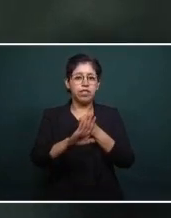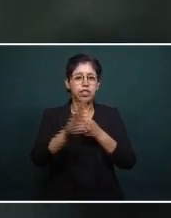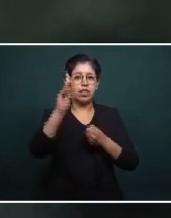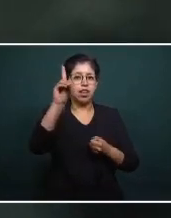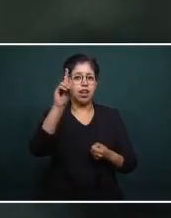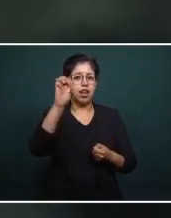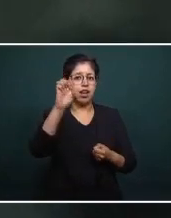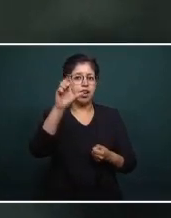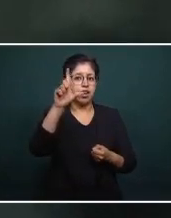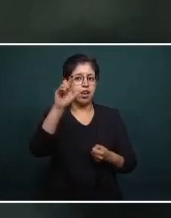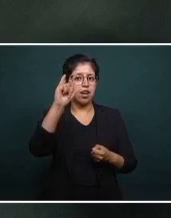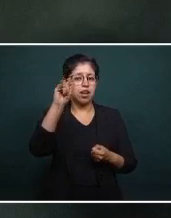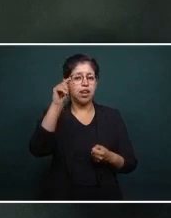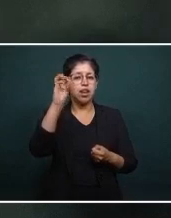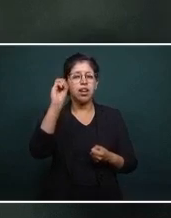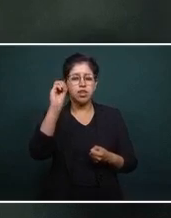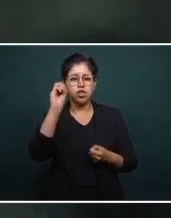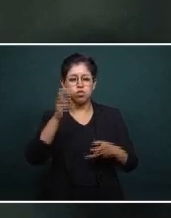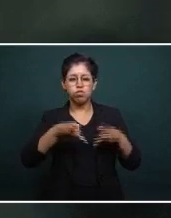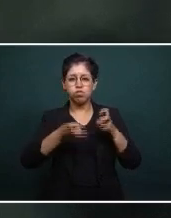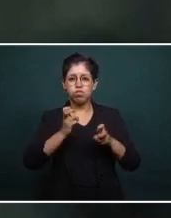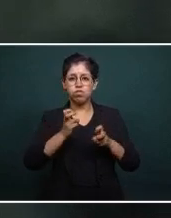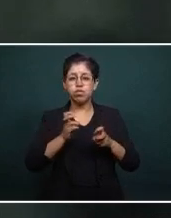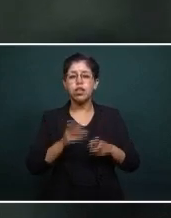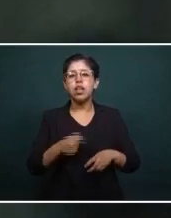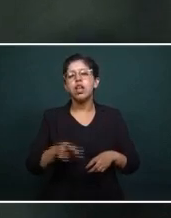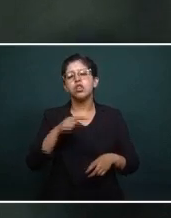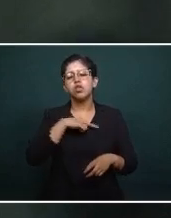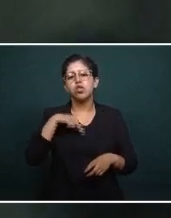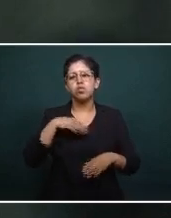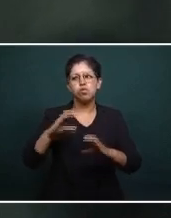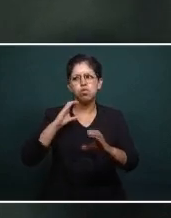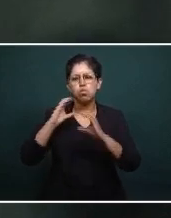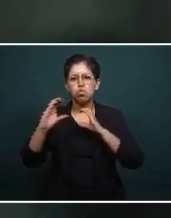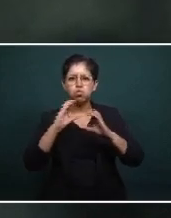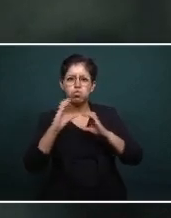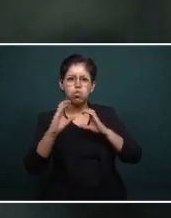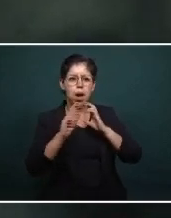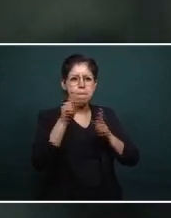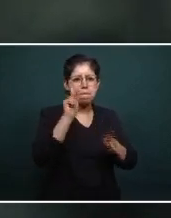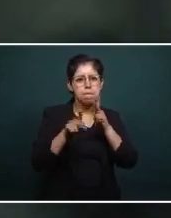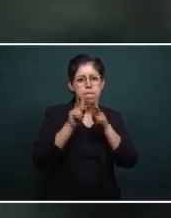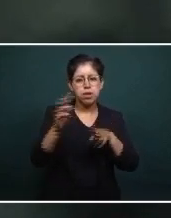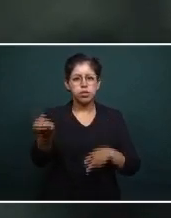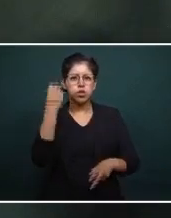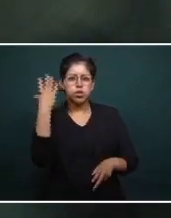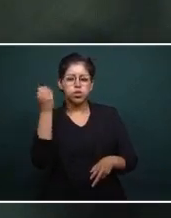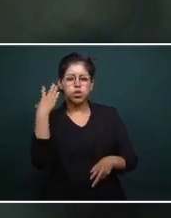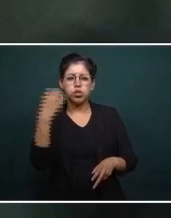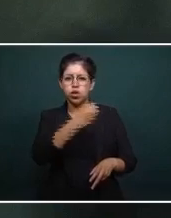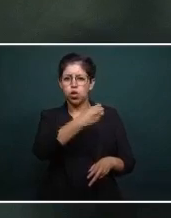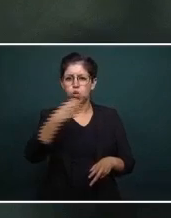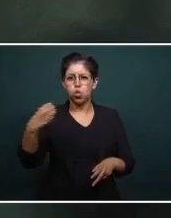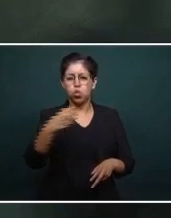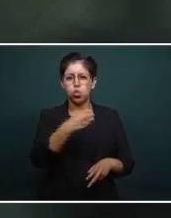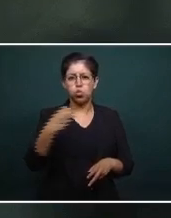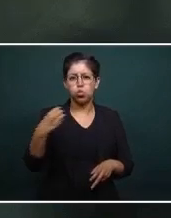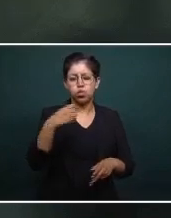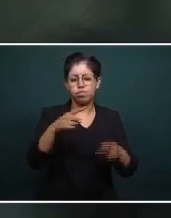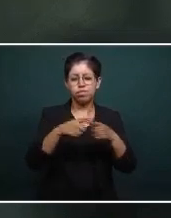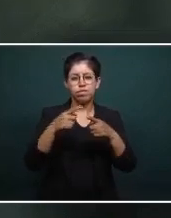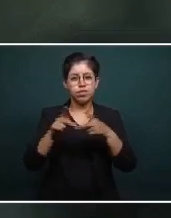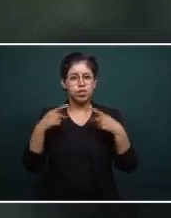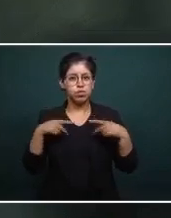7, fortaleciendo la comunicación con las comunidades, pláticas, conferencias, coordinación con organismos de la sociedad